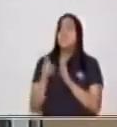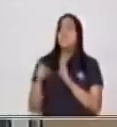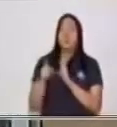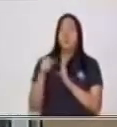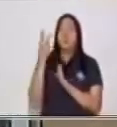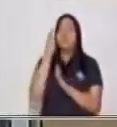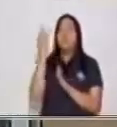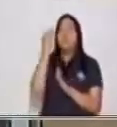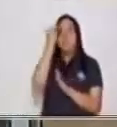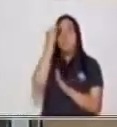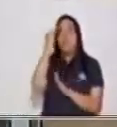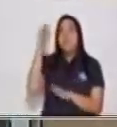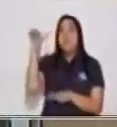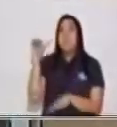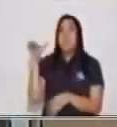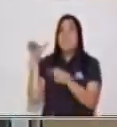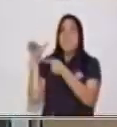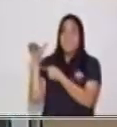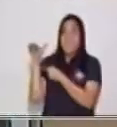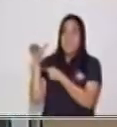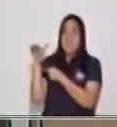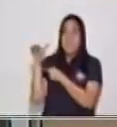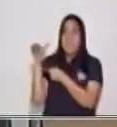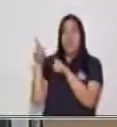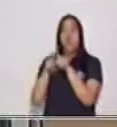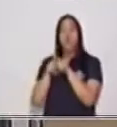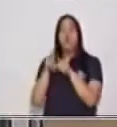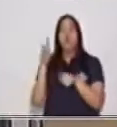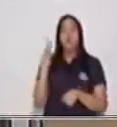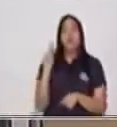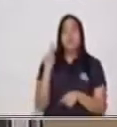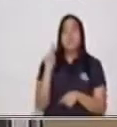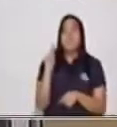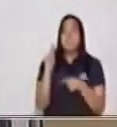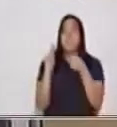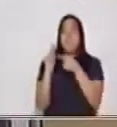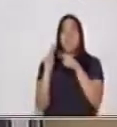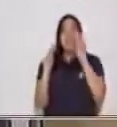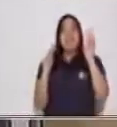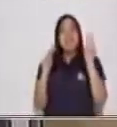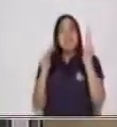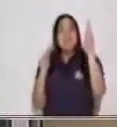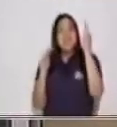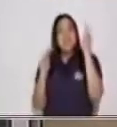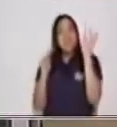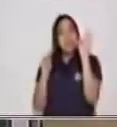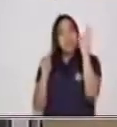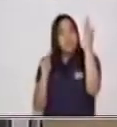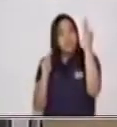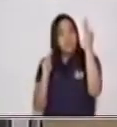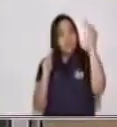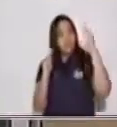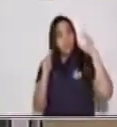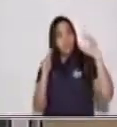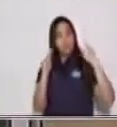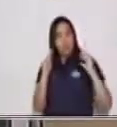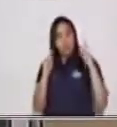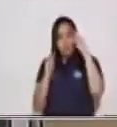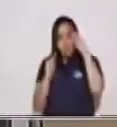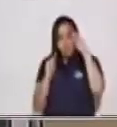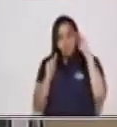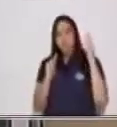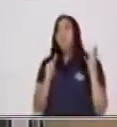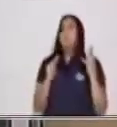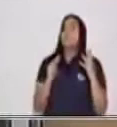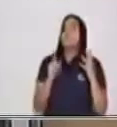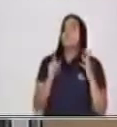despejar Z y Y de la segunda y la tercera ecuación. La segunda ecuación es